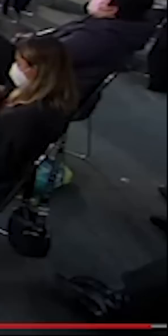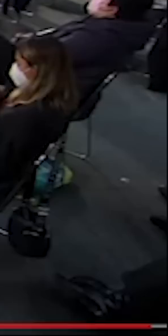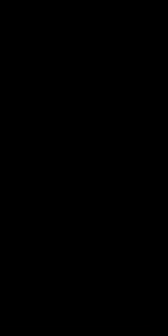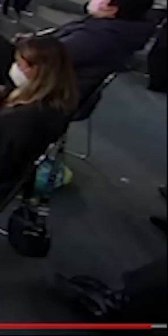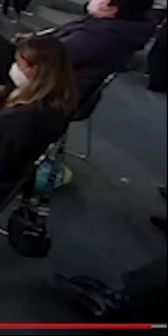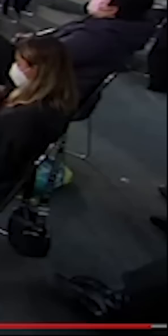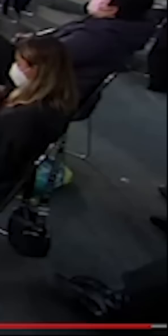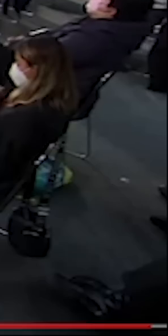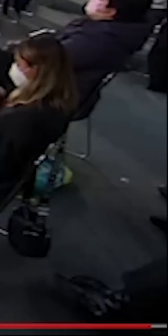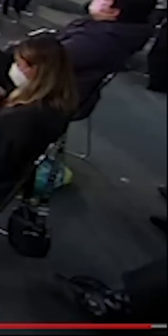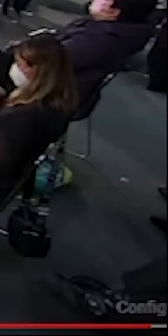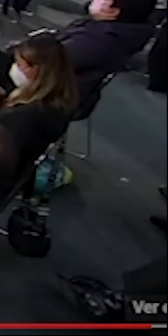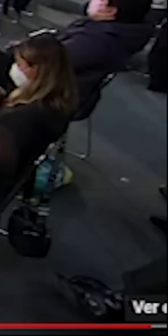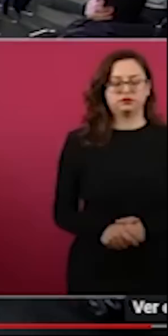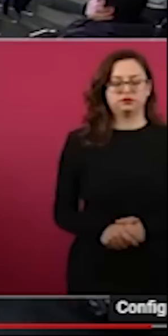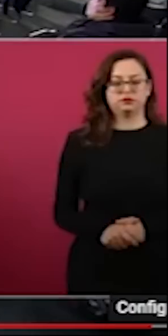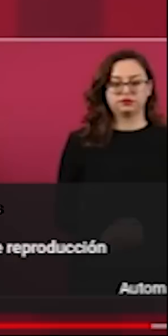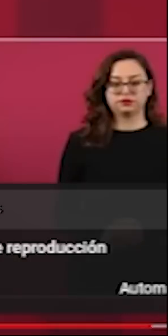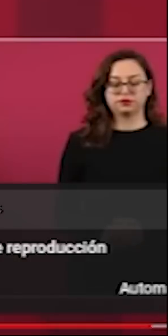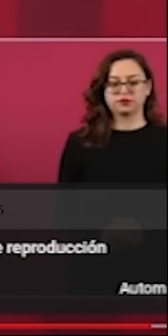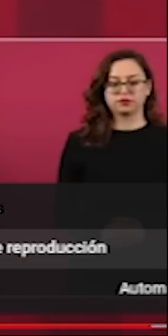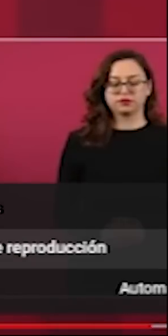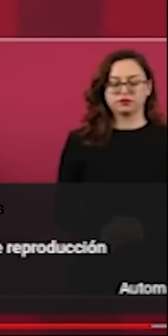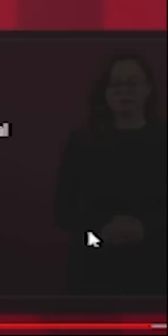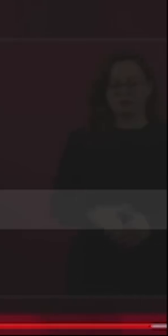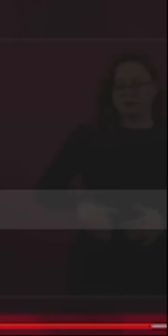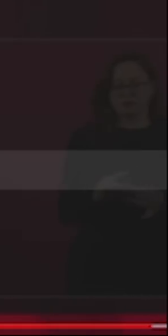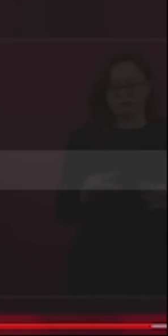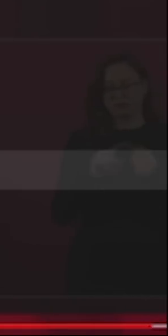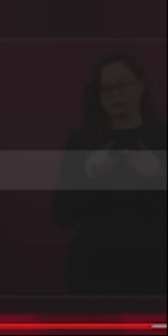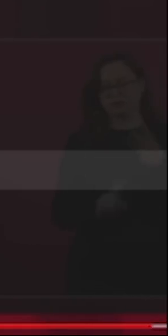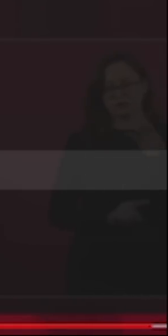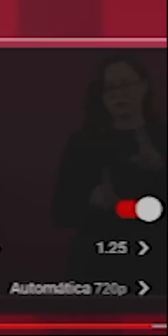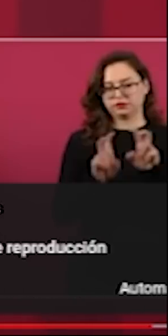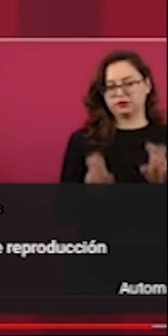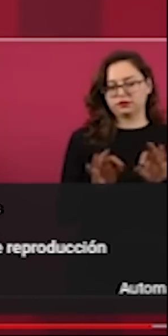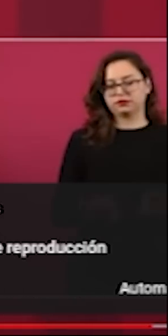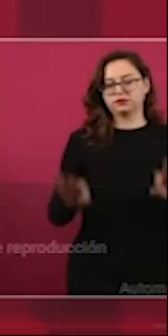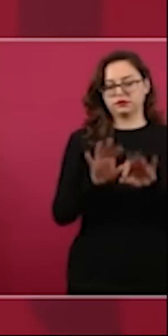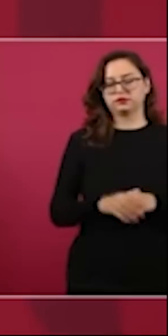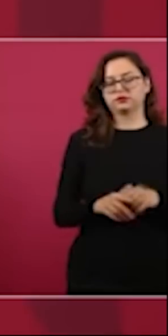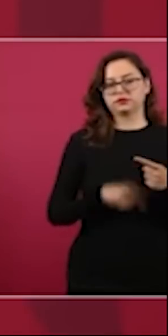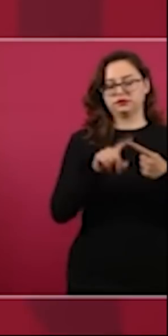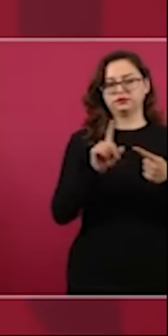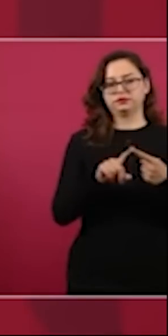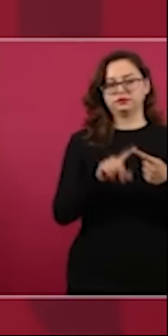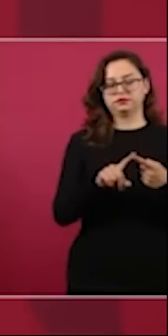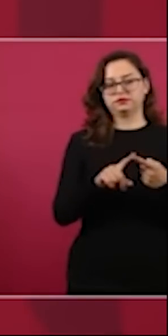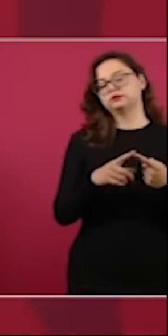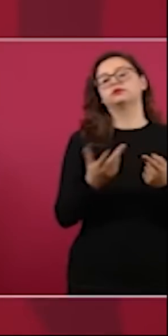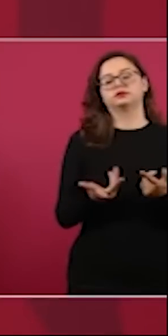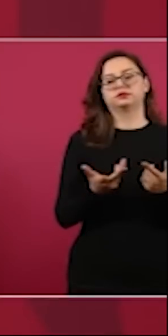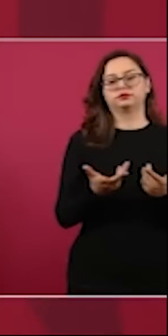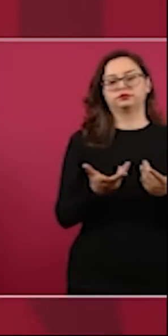Manuel. Estamos hablando de la importancia, hablé de tres cosas, ¿no?, que nos ayudan. Primero, la cercanía con el mercado más grande